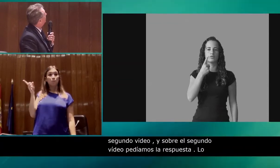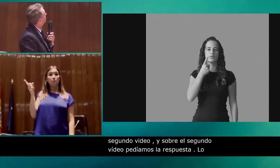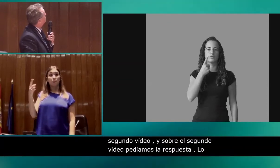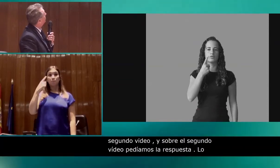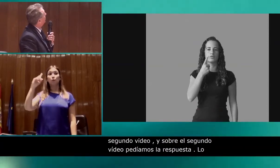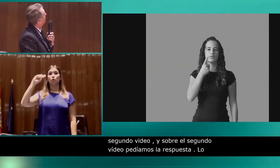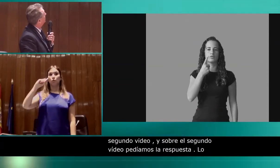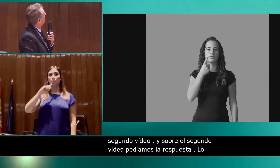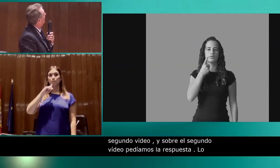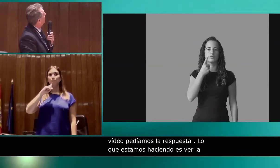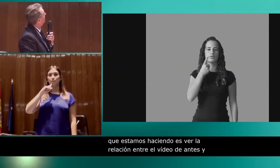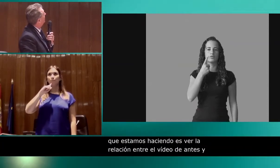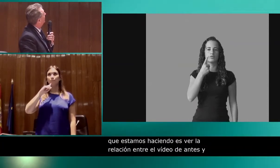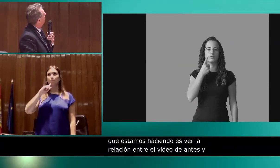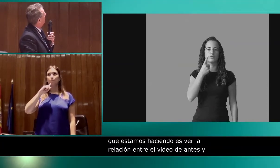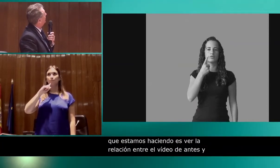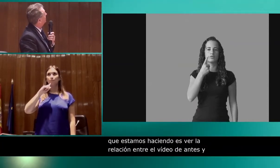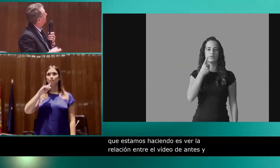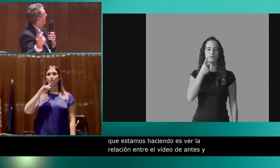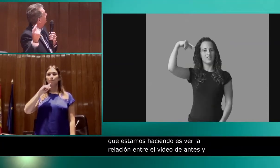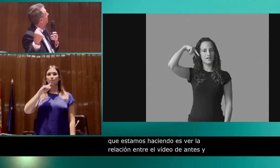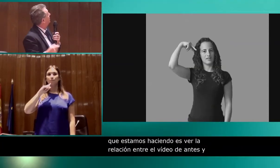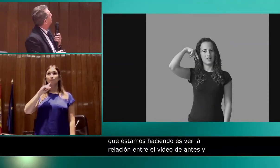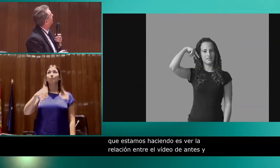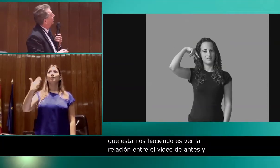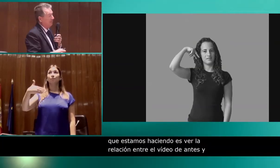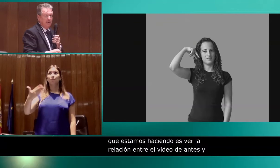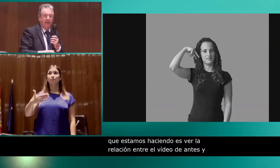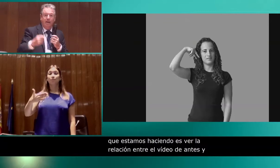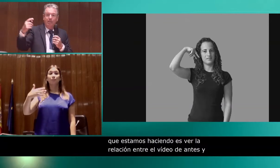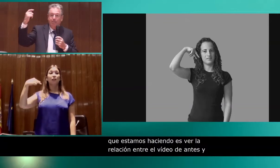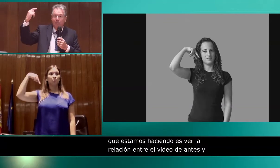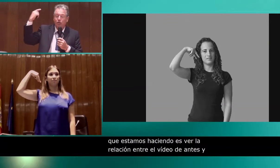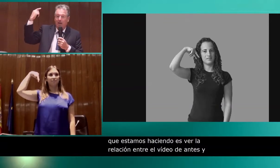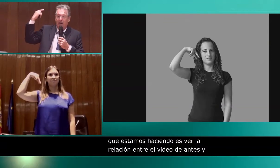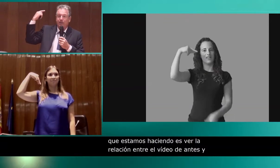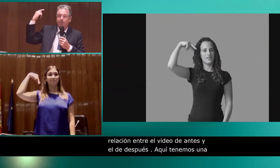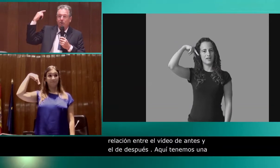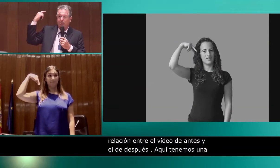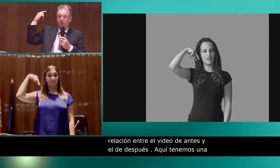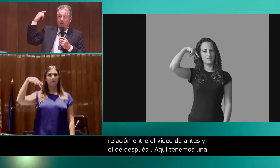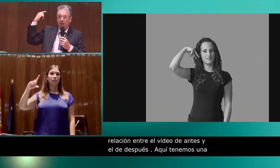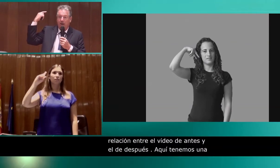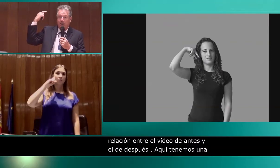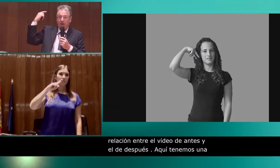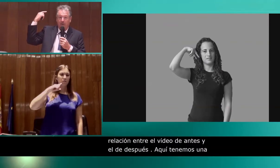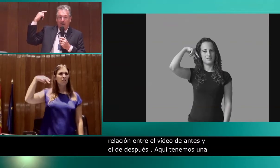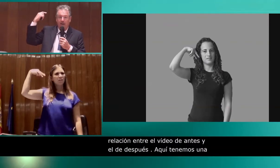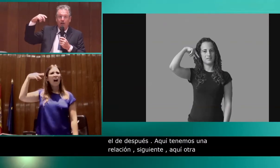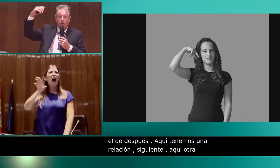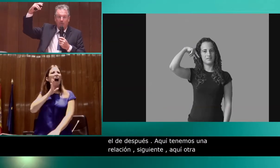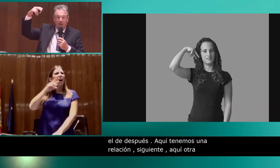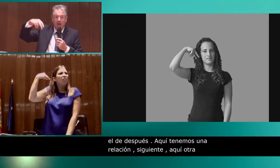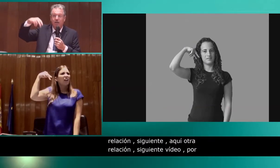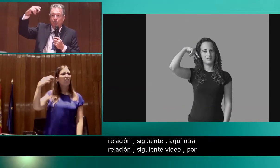Aquí tenemos otra relación, pero es el siguiente vídeo, por favor, ¿eh? Vemos que repetimos el vídeo de cereza,